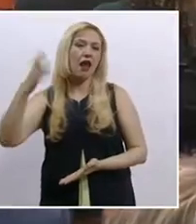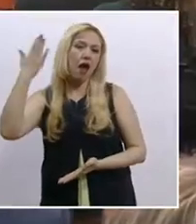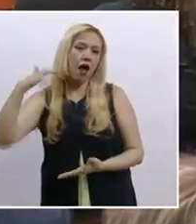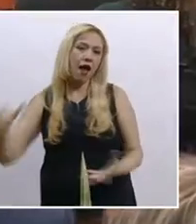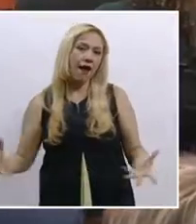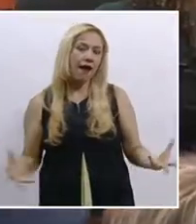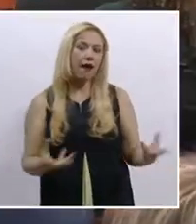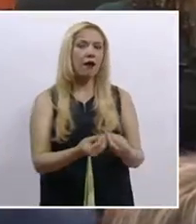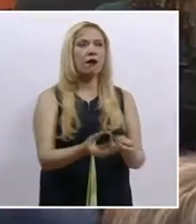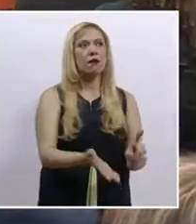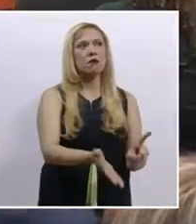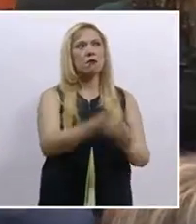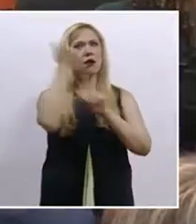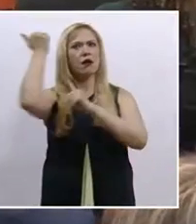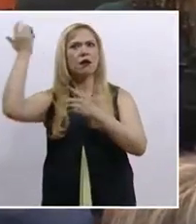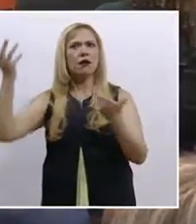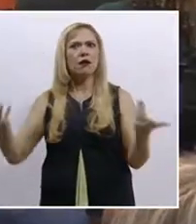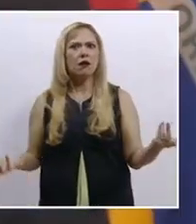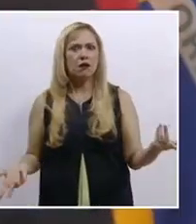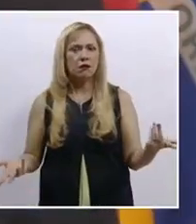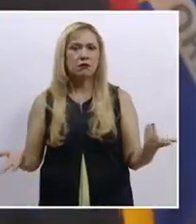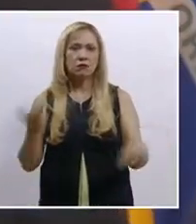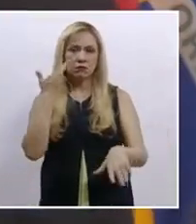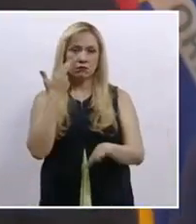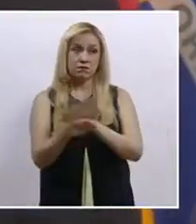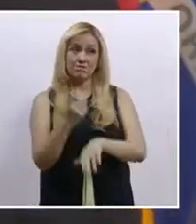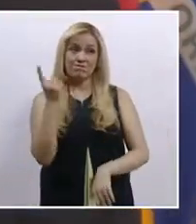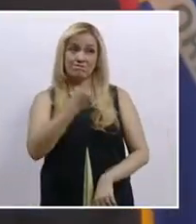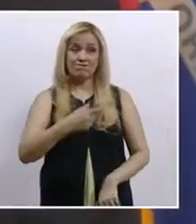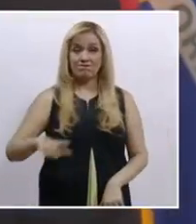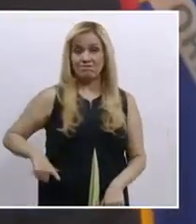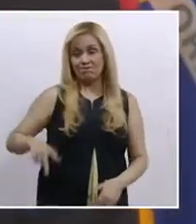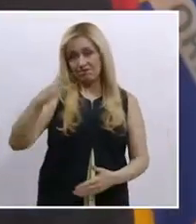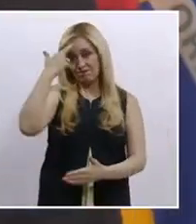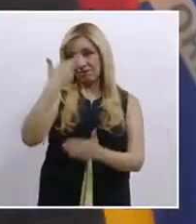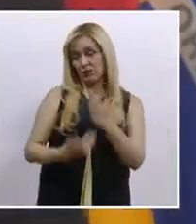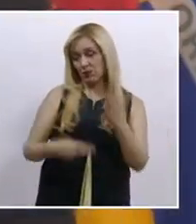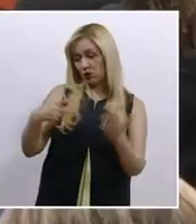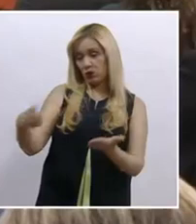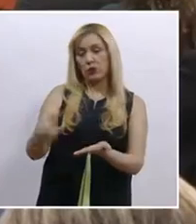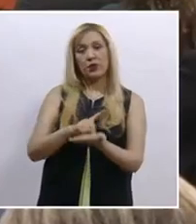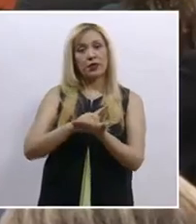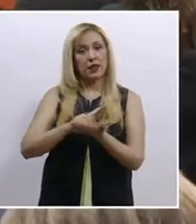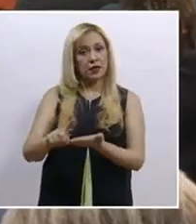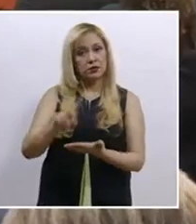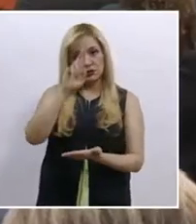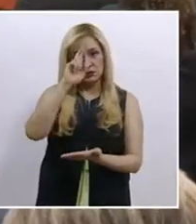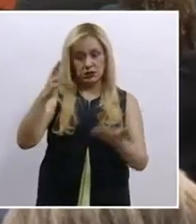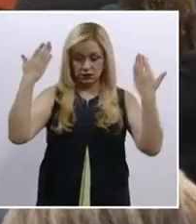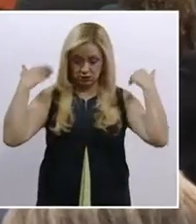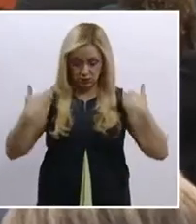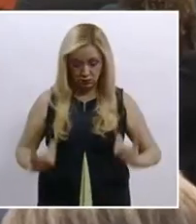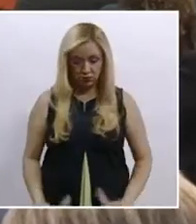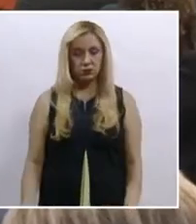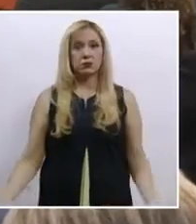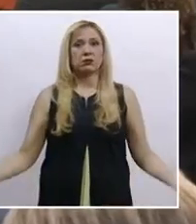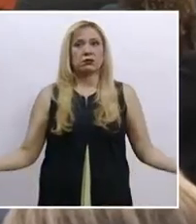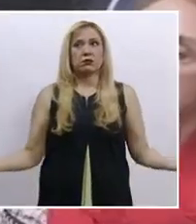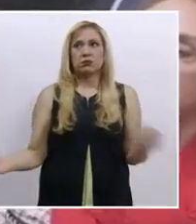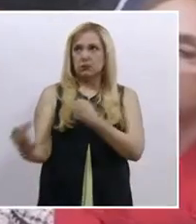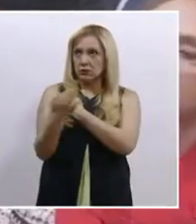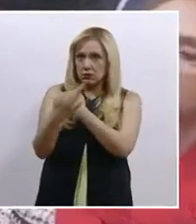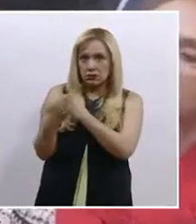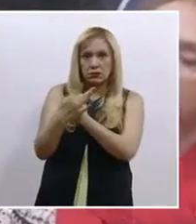aislado y se investiga la responsabilidad del Estado mexicano por la violación a los derechos a la integridad personal, a las garantías y